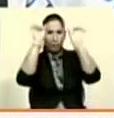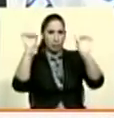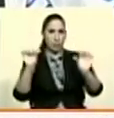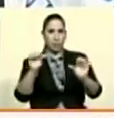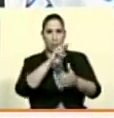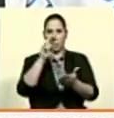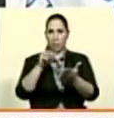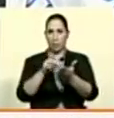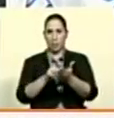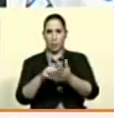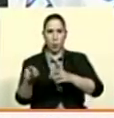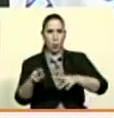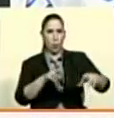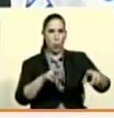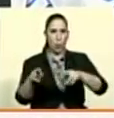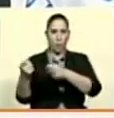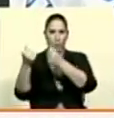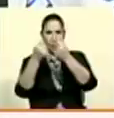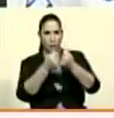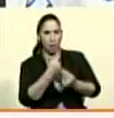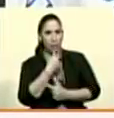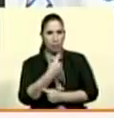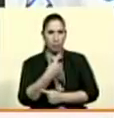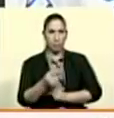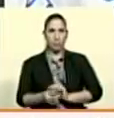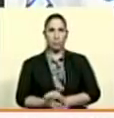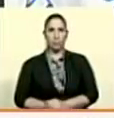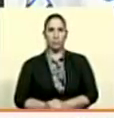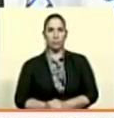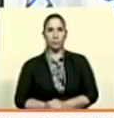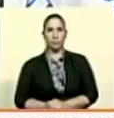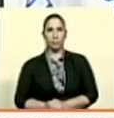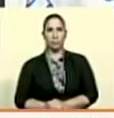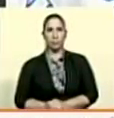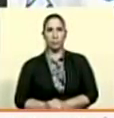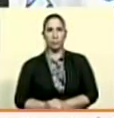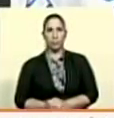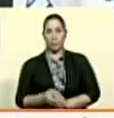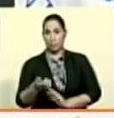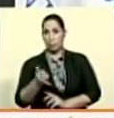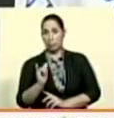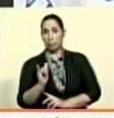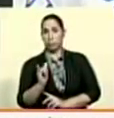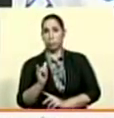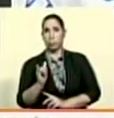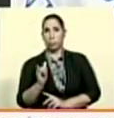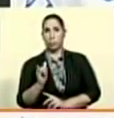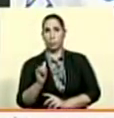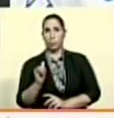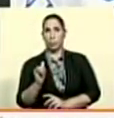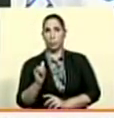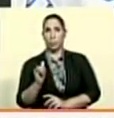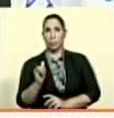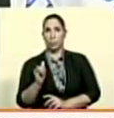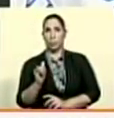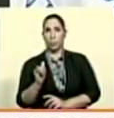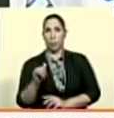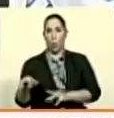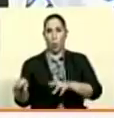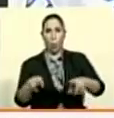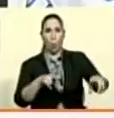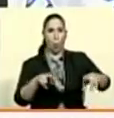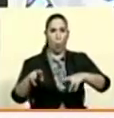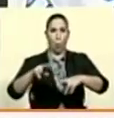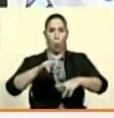Control Fiscal establece las competencias exclusivas y excluyentes del Contralor General